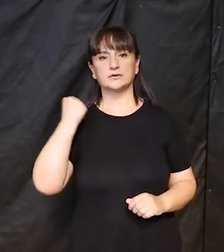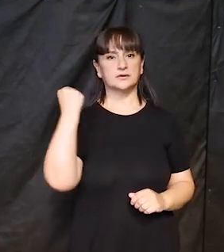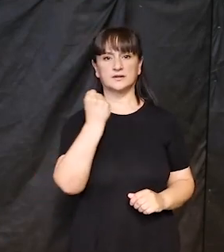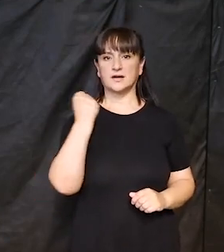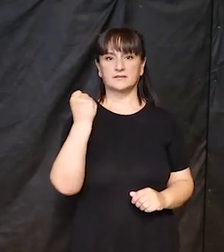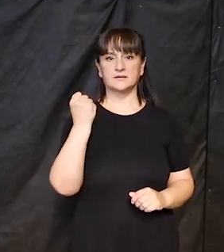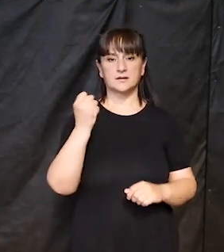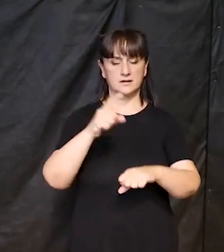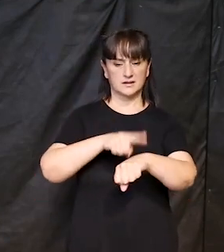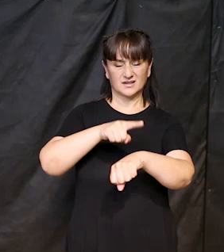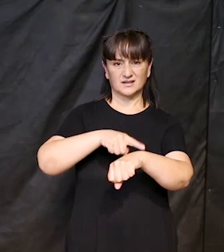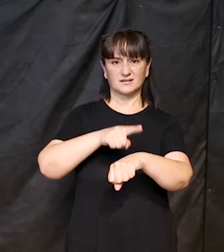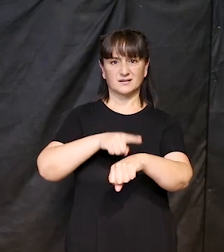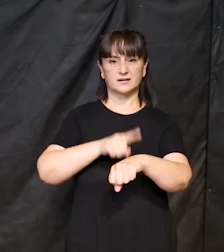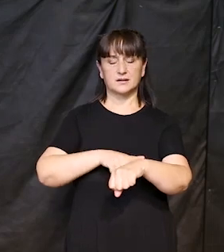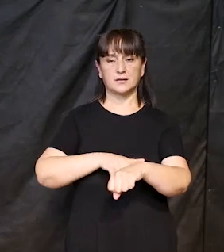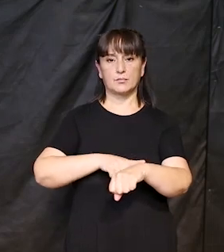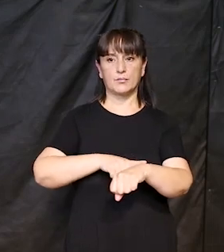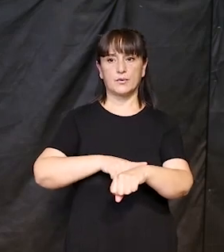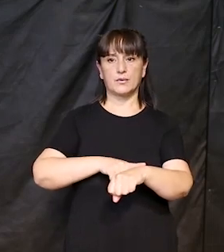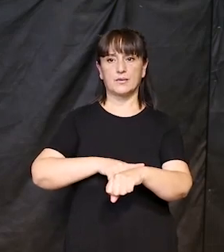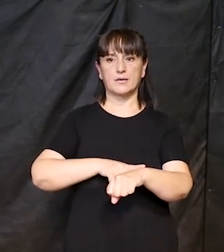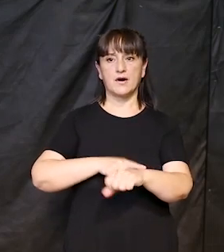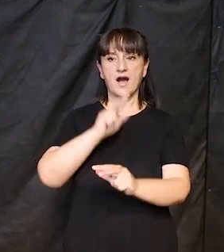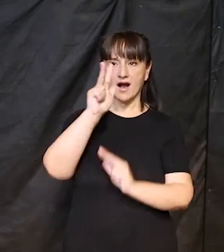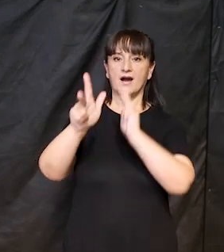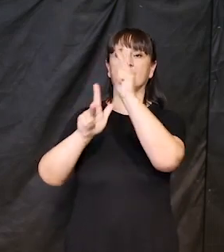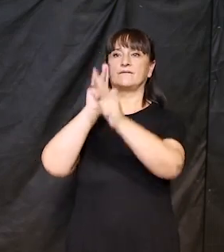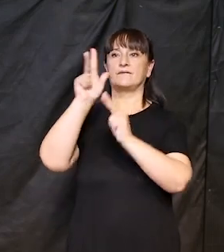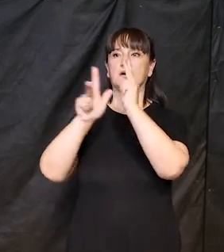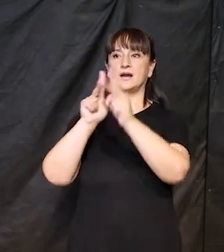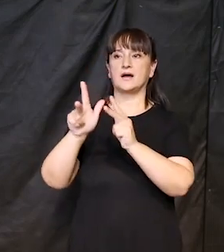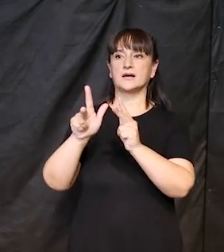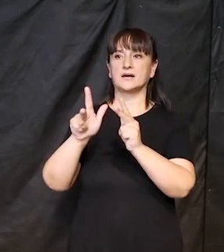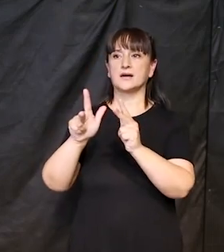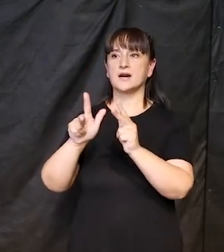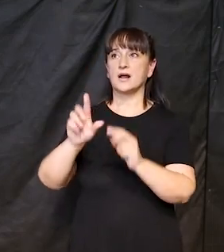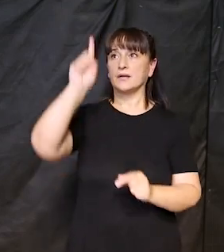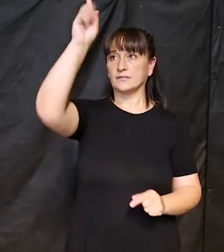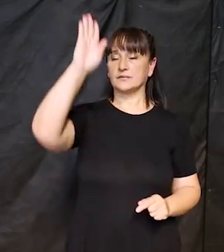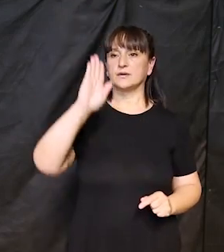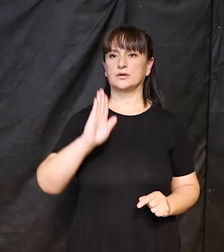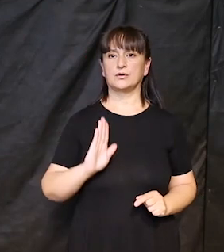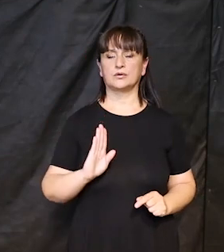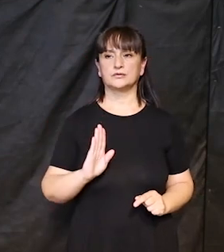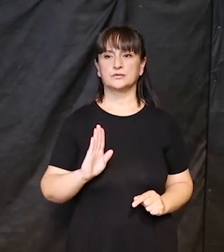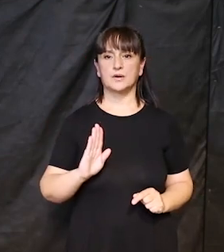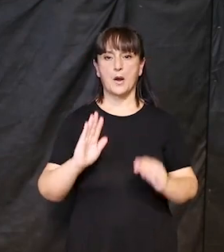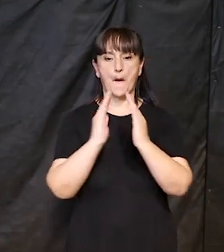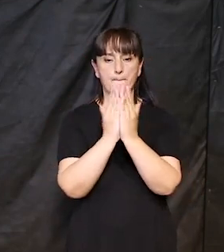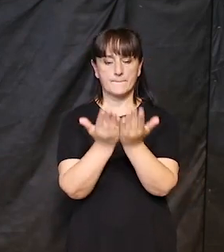por eso es importante que en este tiempo cada uno de nosotros hablemos de dios predicamos esa